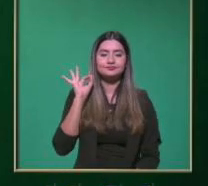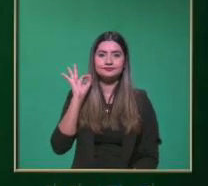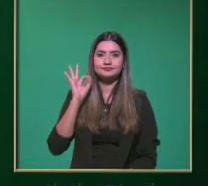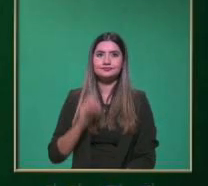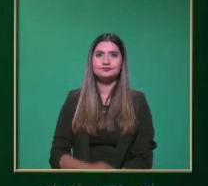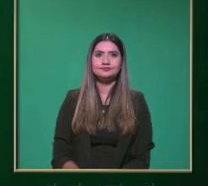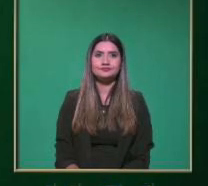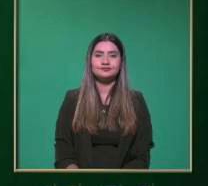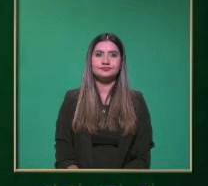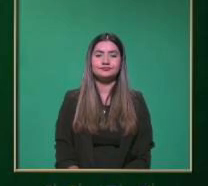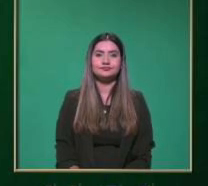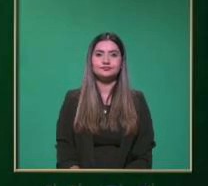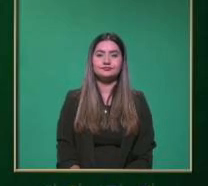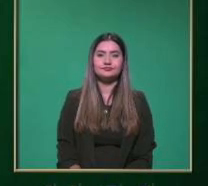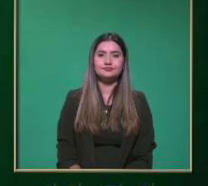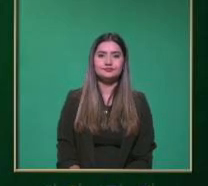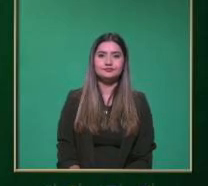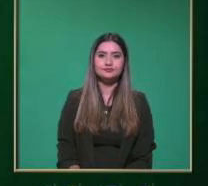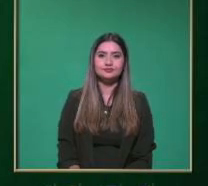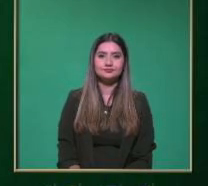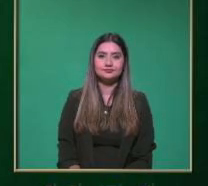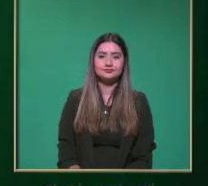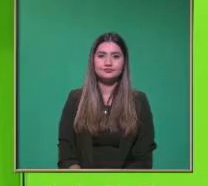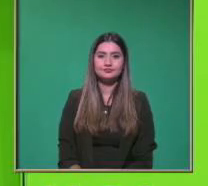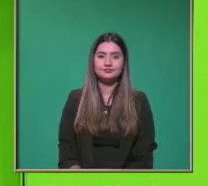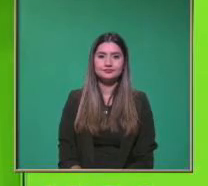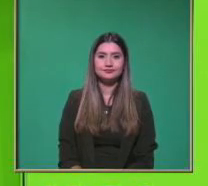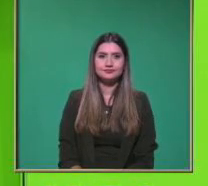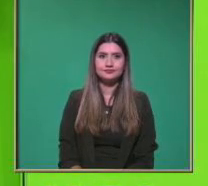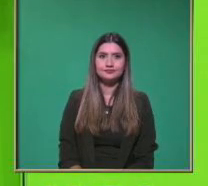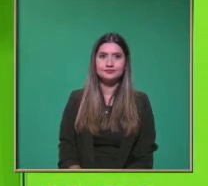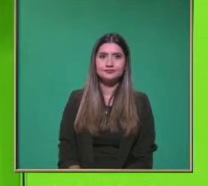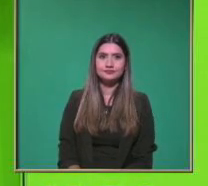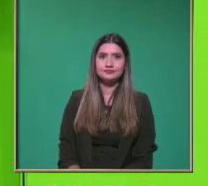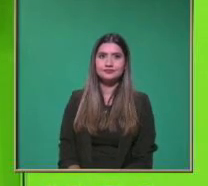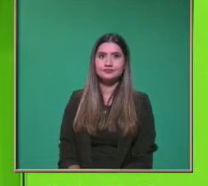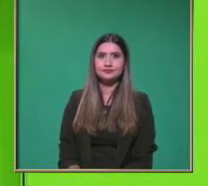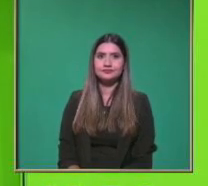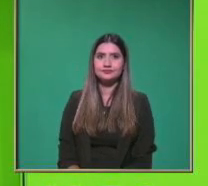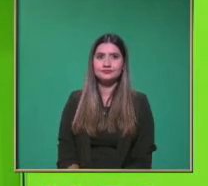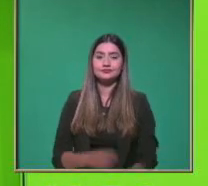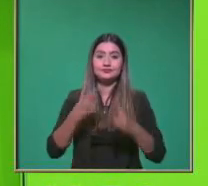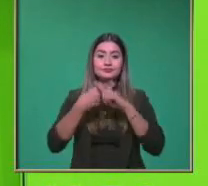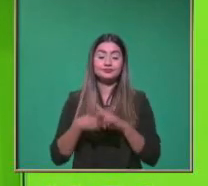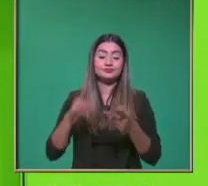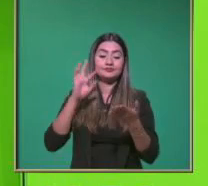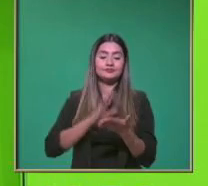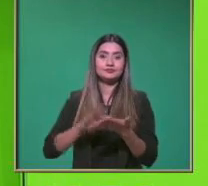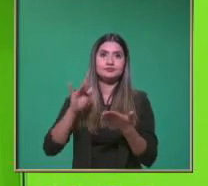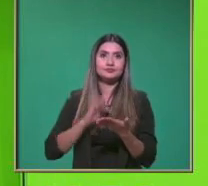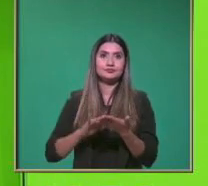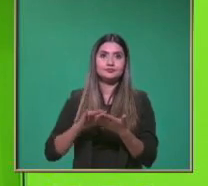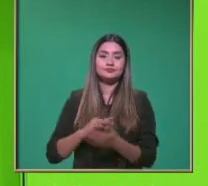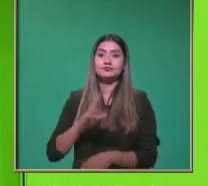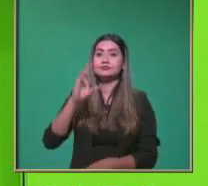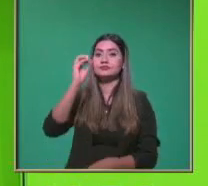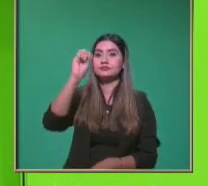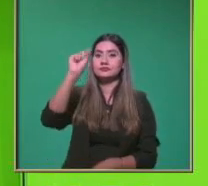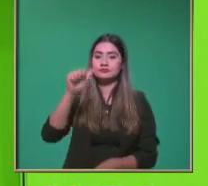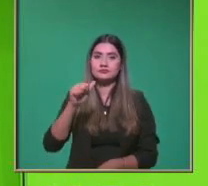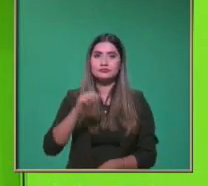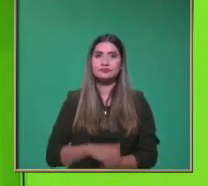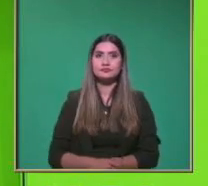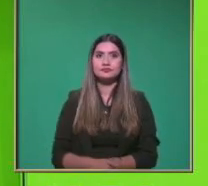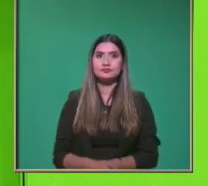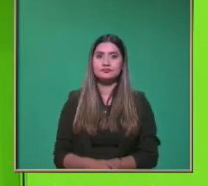elegir este. Voy a empezar a iniciar a leer. Dice, a Rosa le regalaron